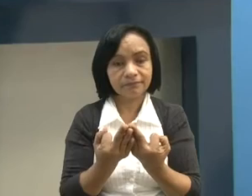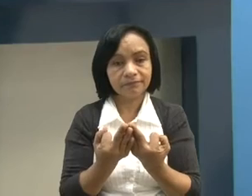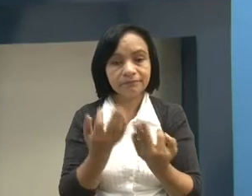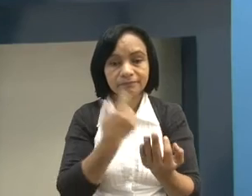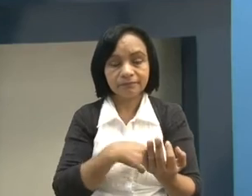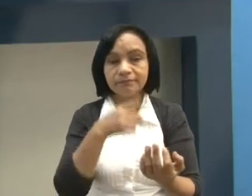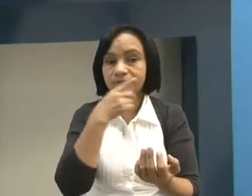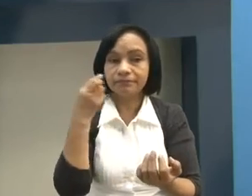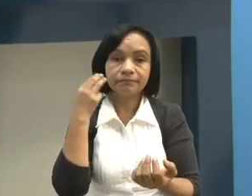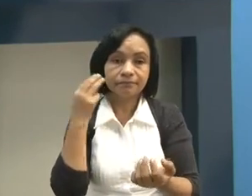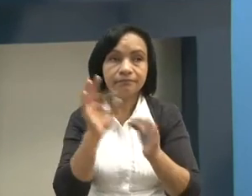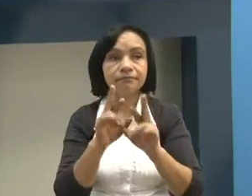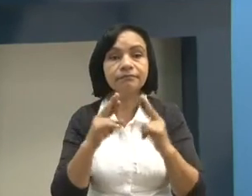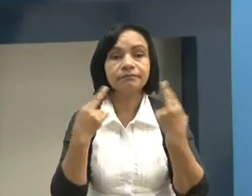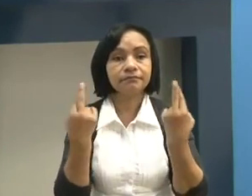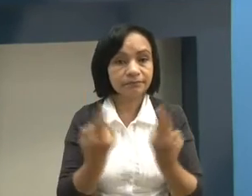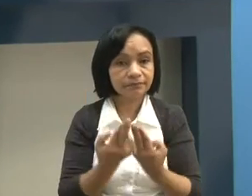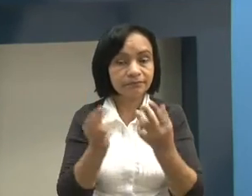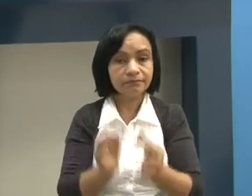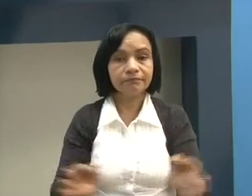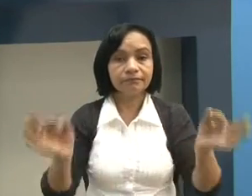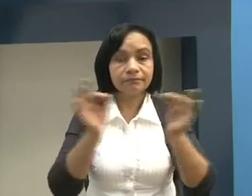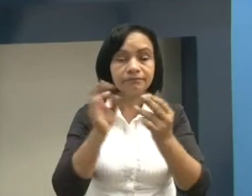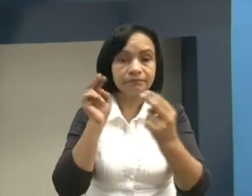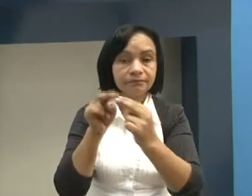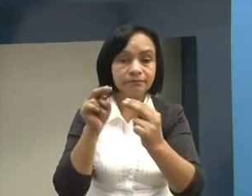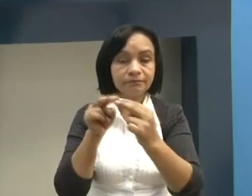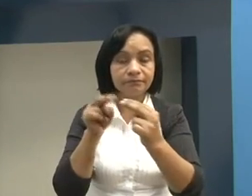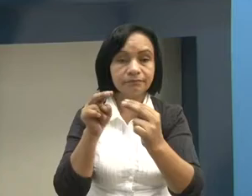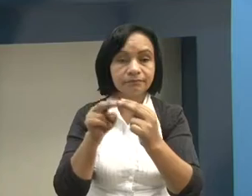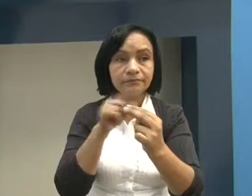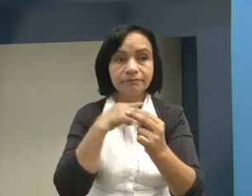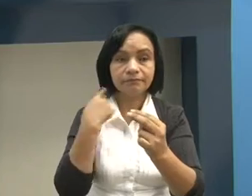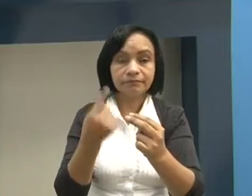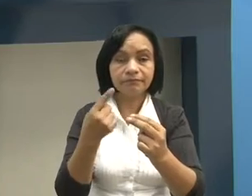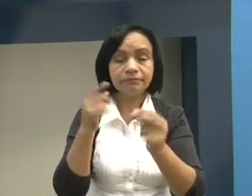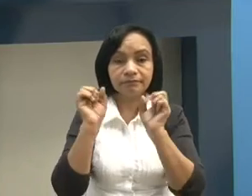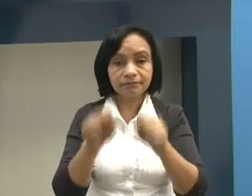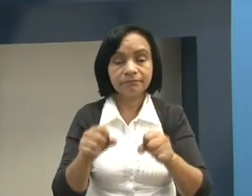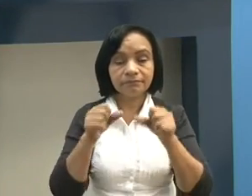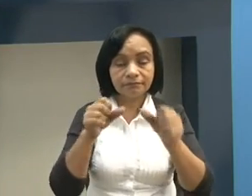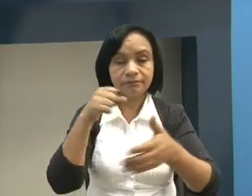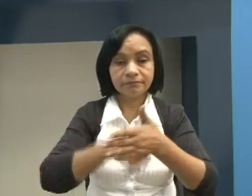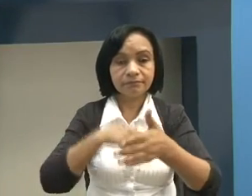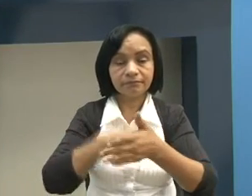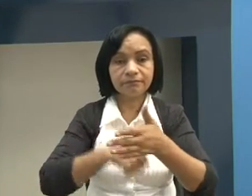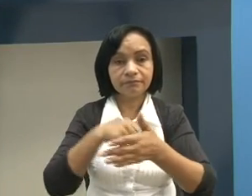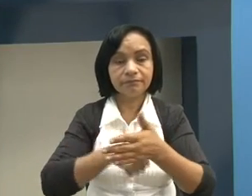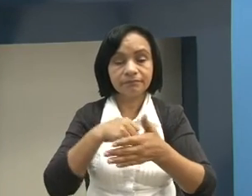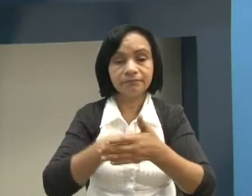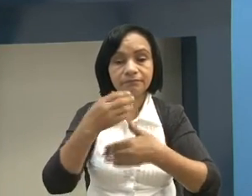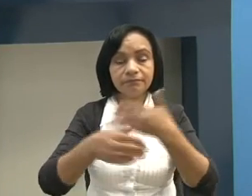escuela padre, por eso las reuniones, por eso la importancia de mantener ese contacto y esa relación para poder fortalecer